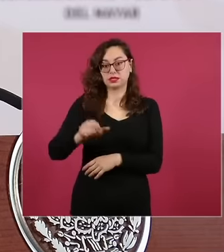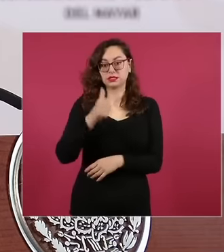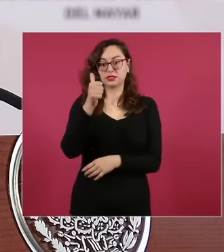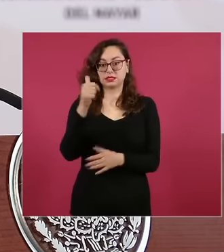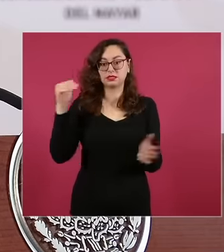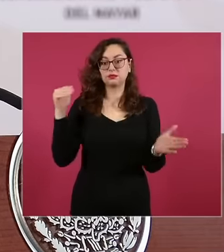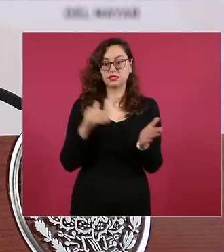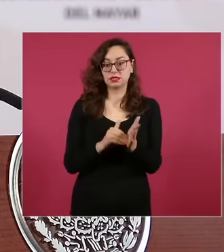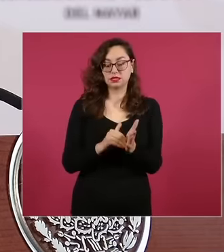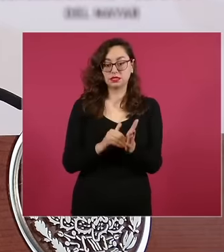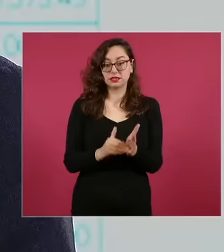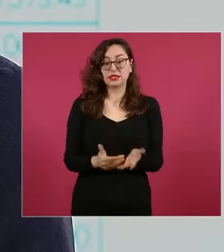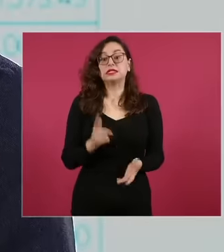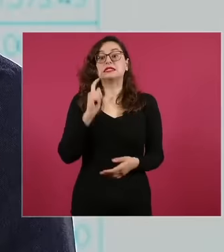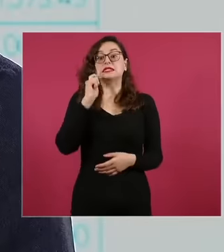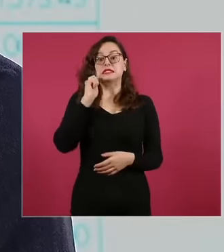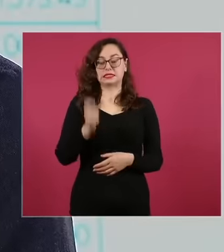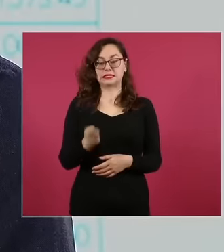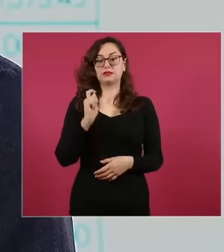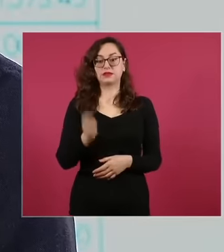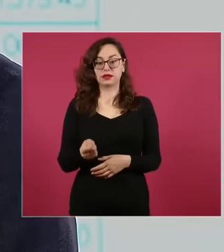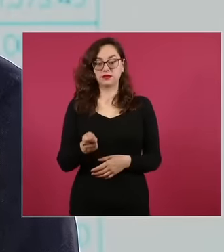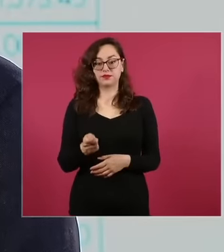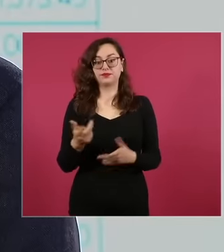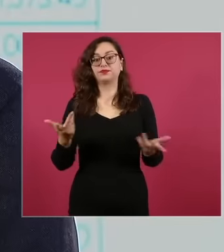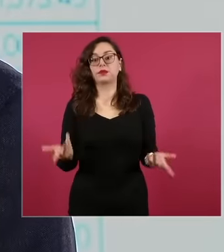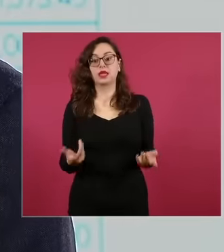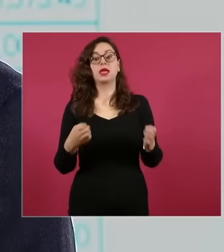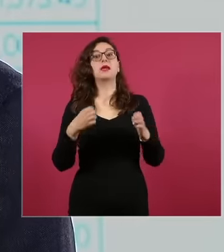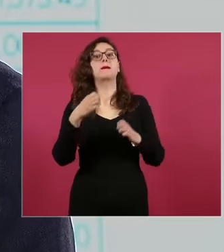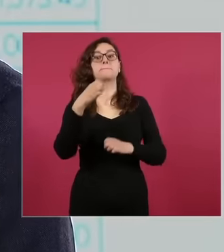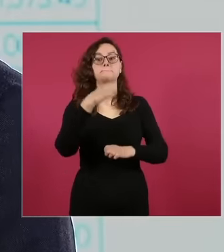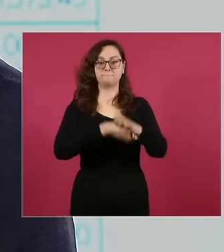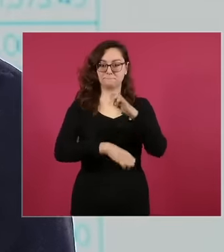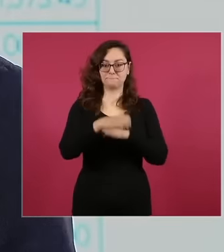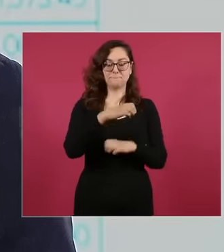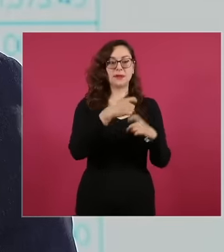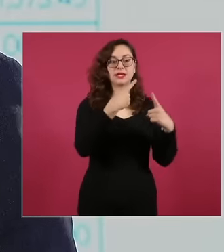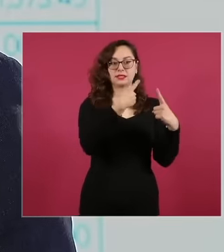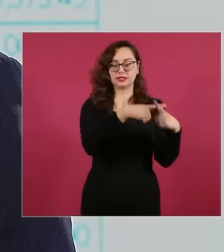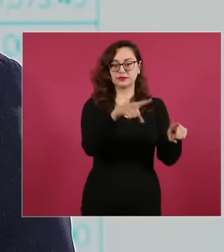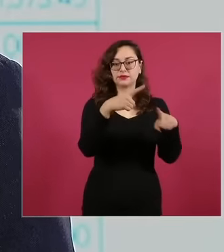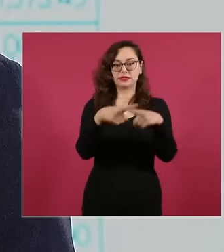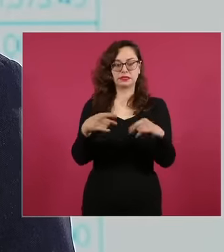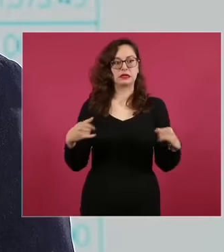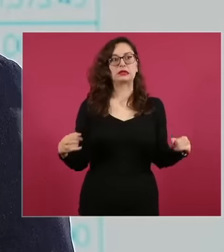empresas o de organismos, personas morales se les llama,